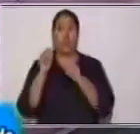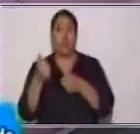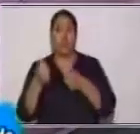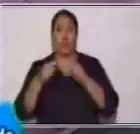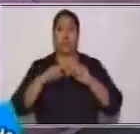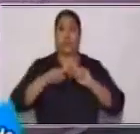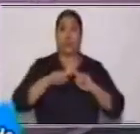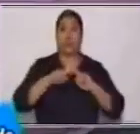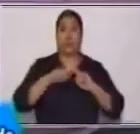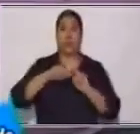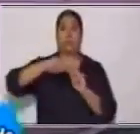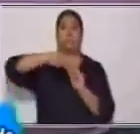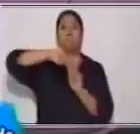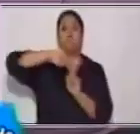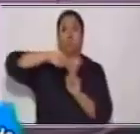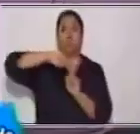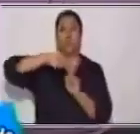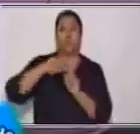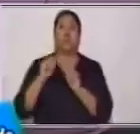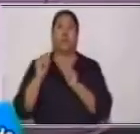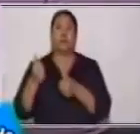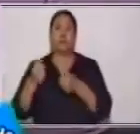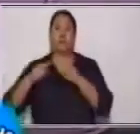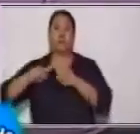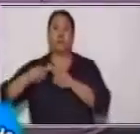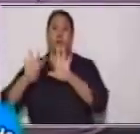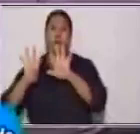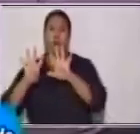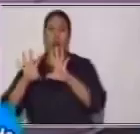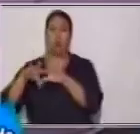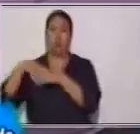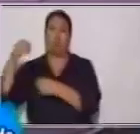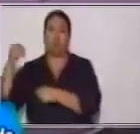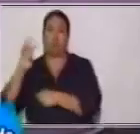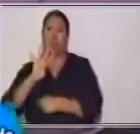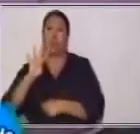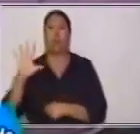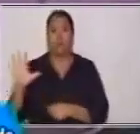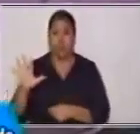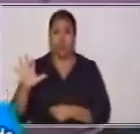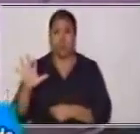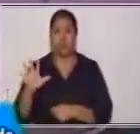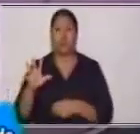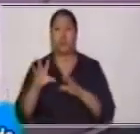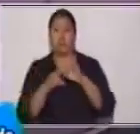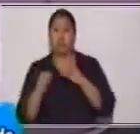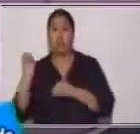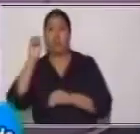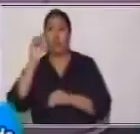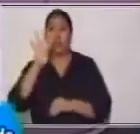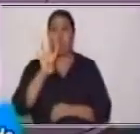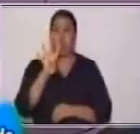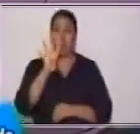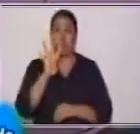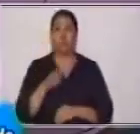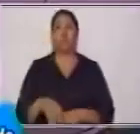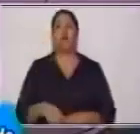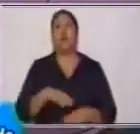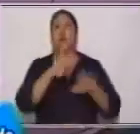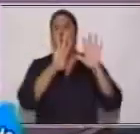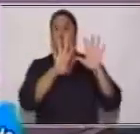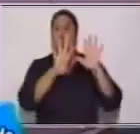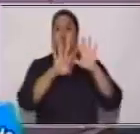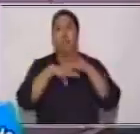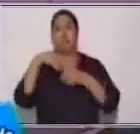15x, más 15 por 9, 5 por 9 son 45, lleva 4, 9, 13,